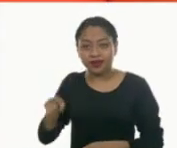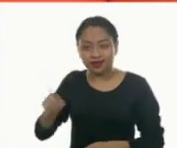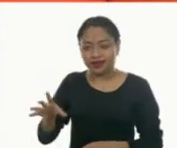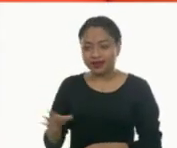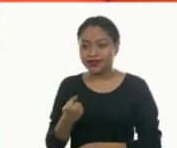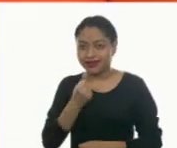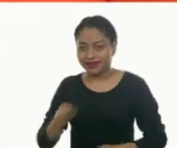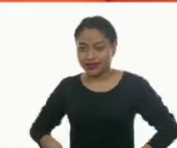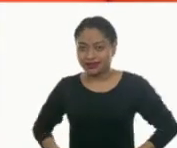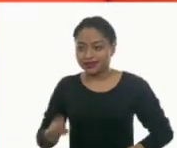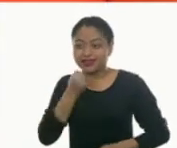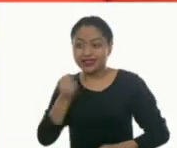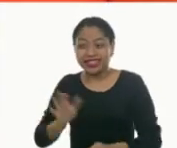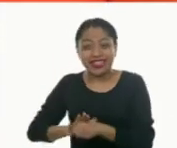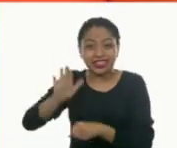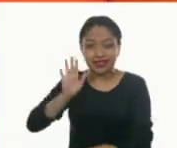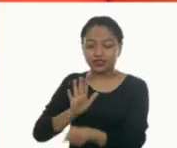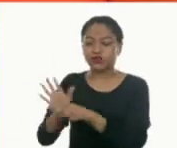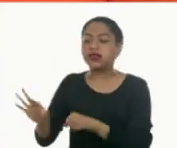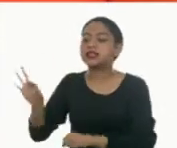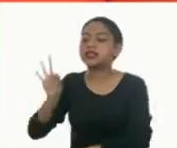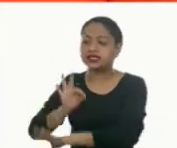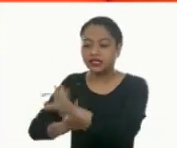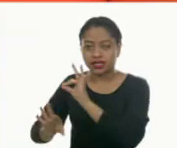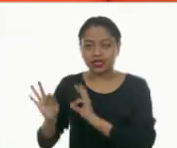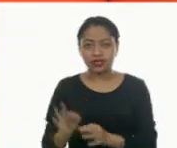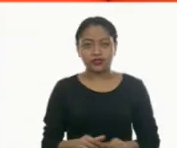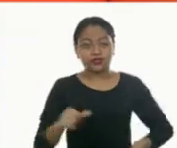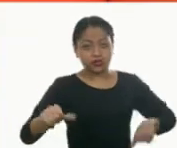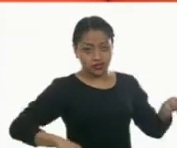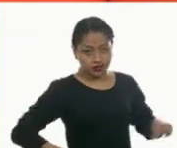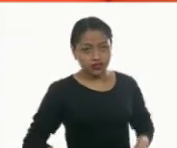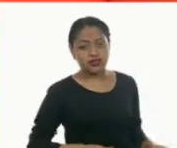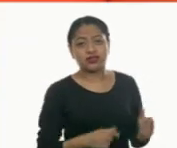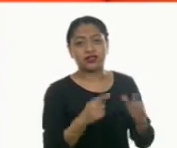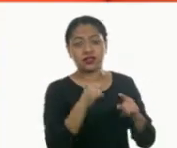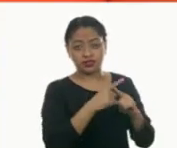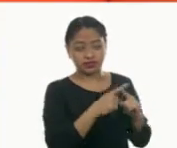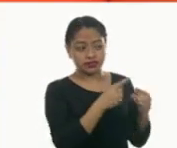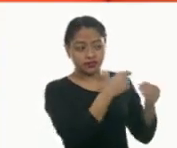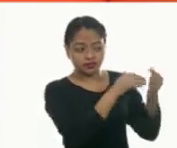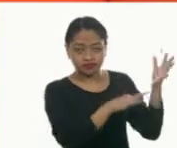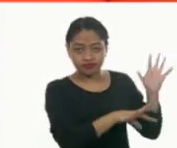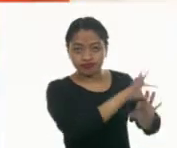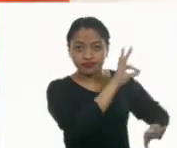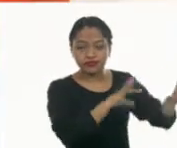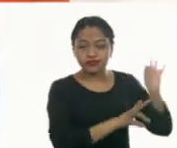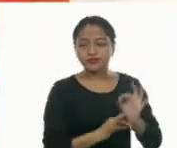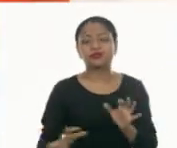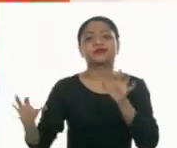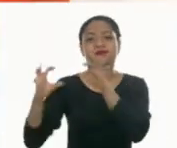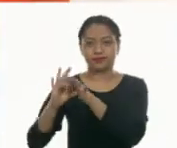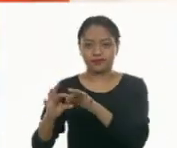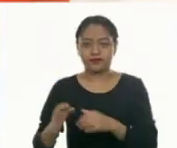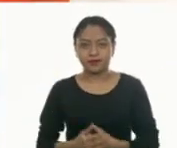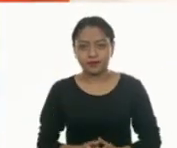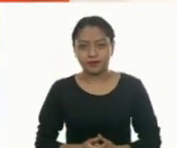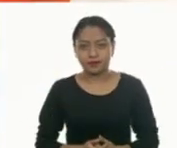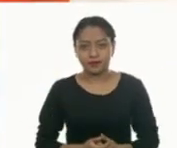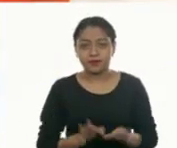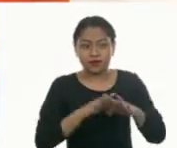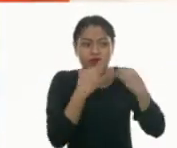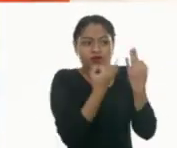para sus alumnos. Okay. Entonces, hay métodos que son específicos y que han demostrado ser